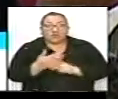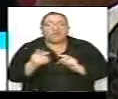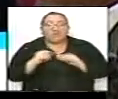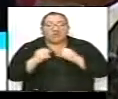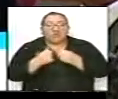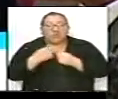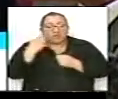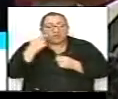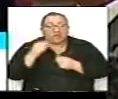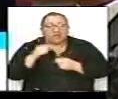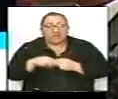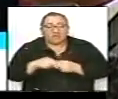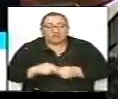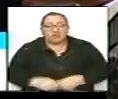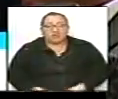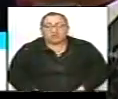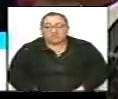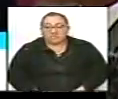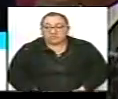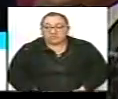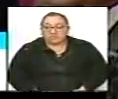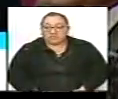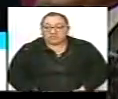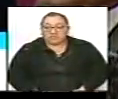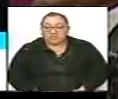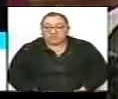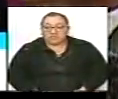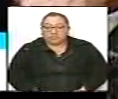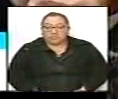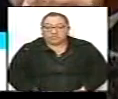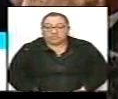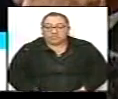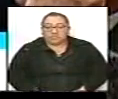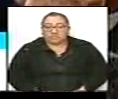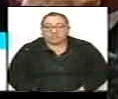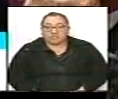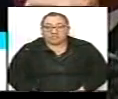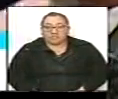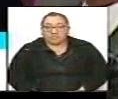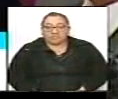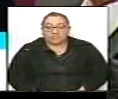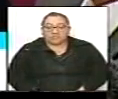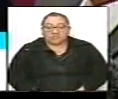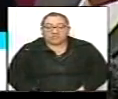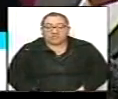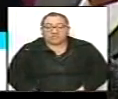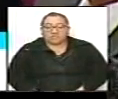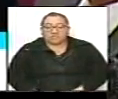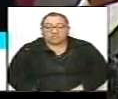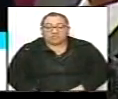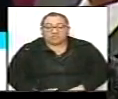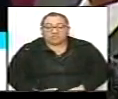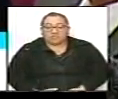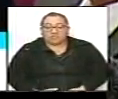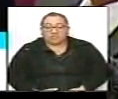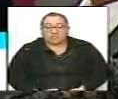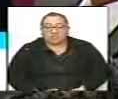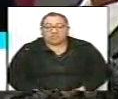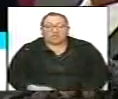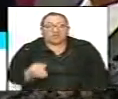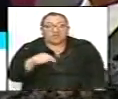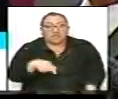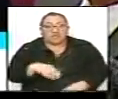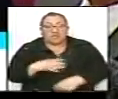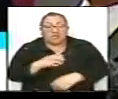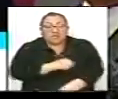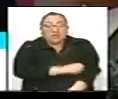Entonces, eso, digamos, es algo que va a empezar a darse en el mundo